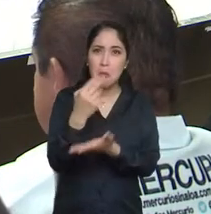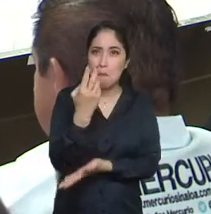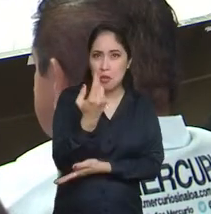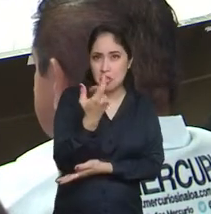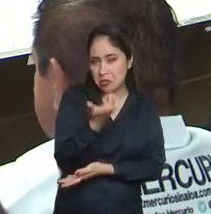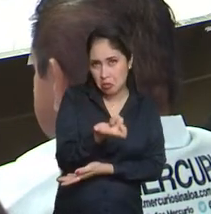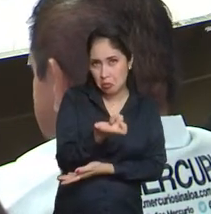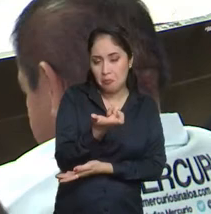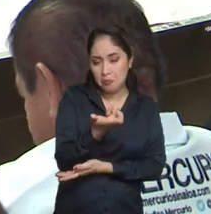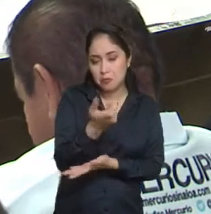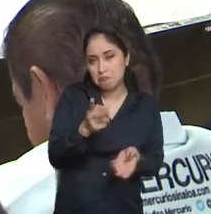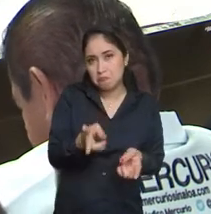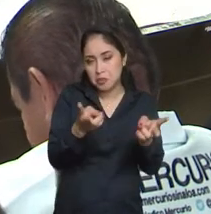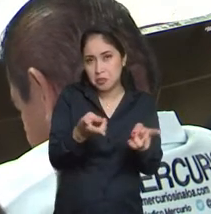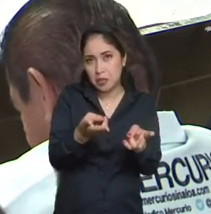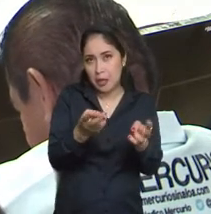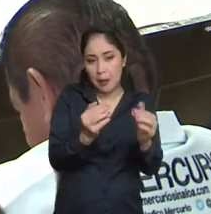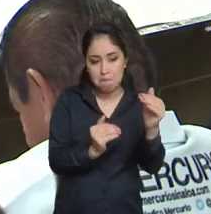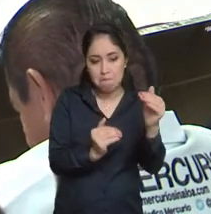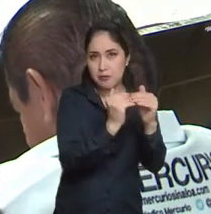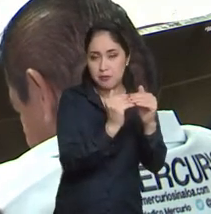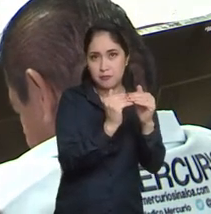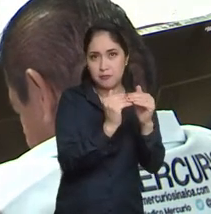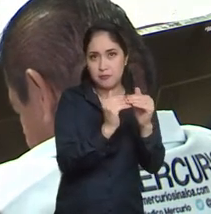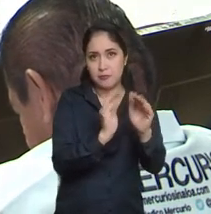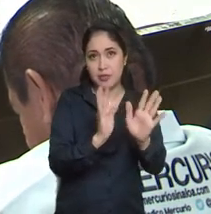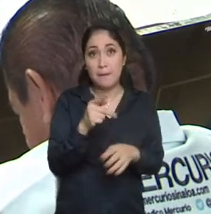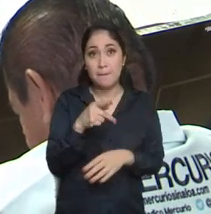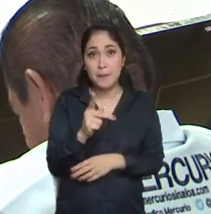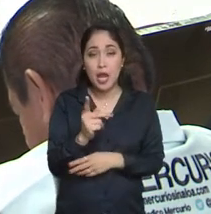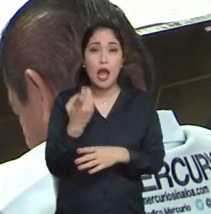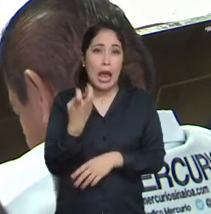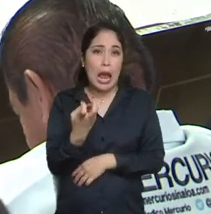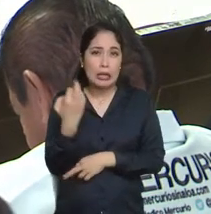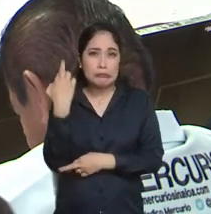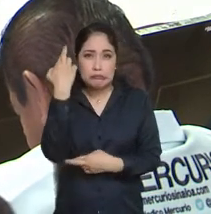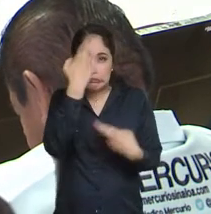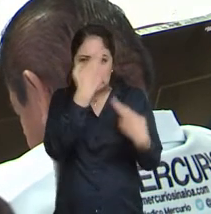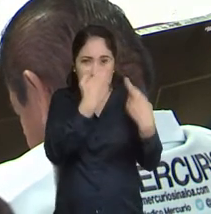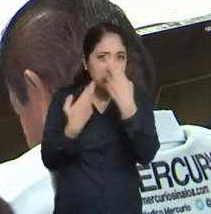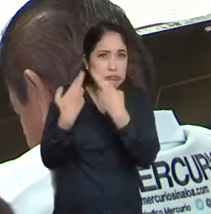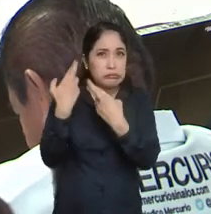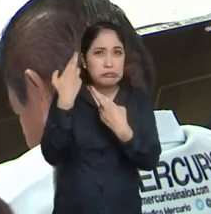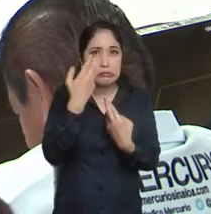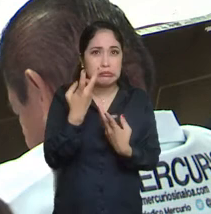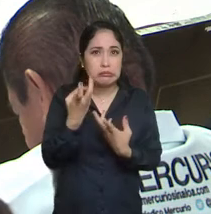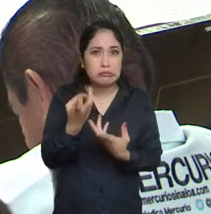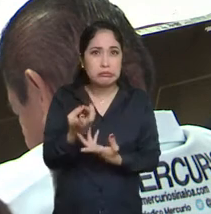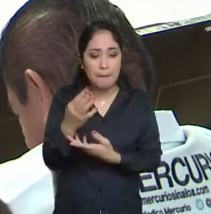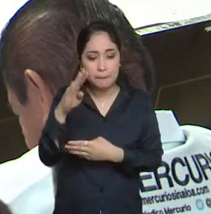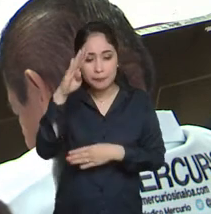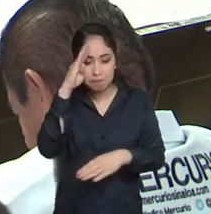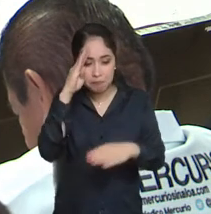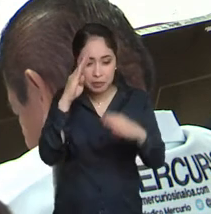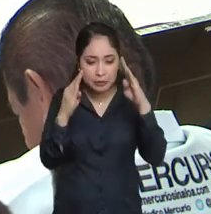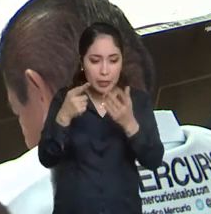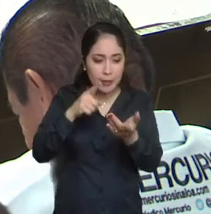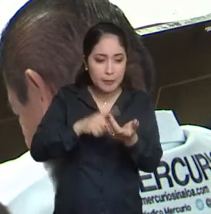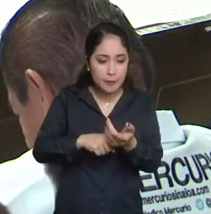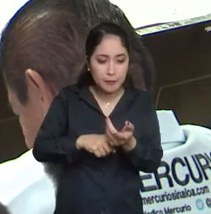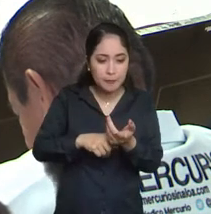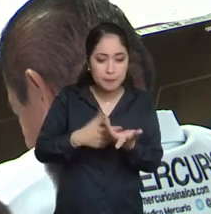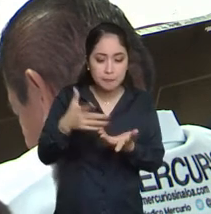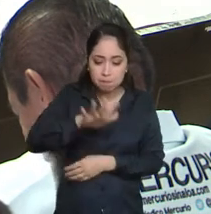de tortilla. Dentro de los análisis que están haciendo, se ve la posibilidad de generar procesos de nixtamalización aquí en la entidad, e